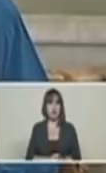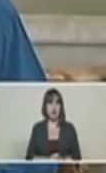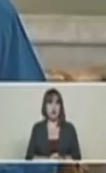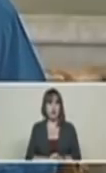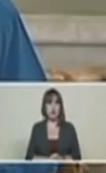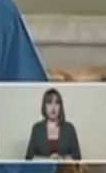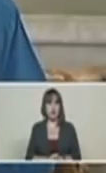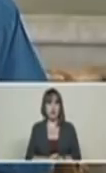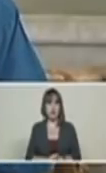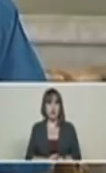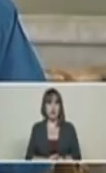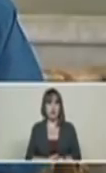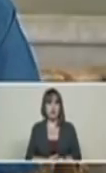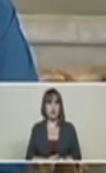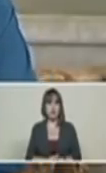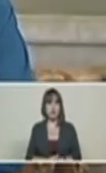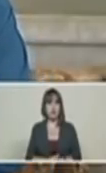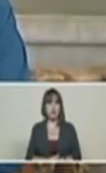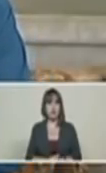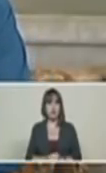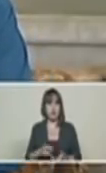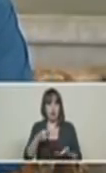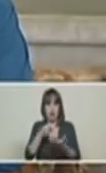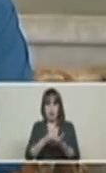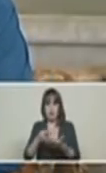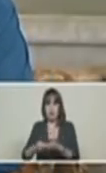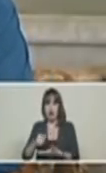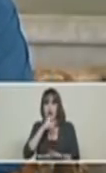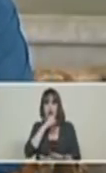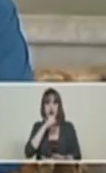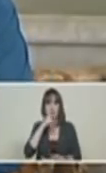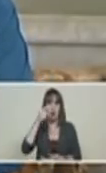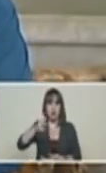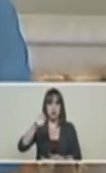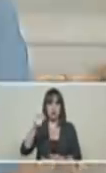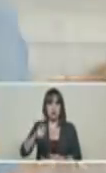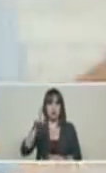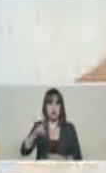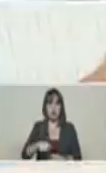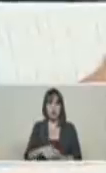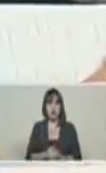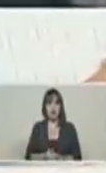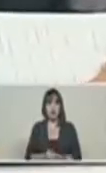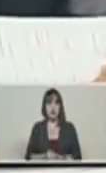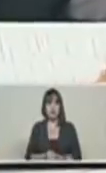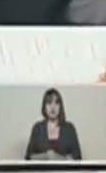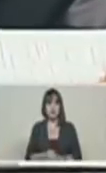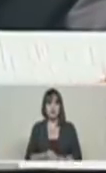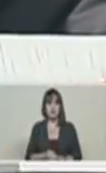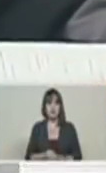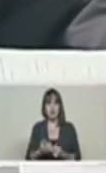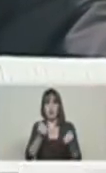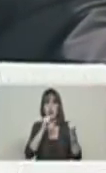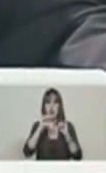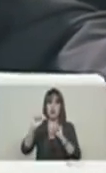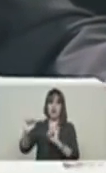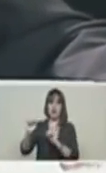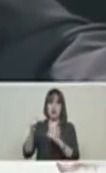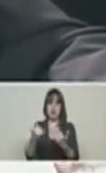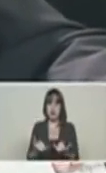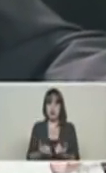pensionados. Esto tiene una visión de estabilidad, de defensa y de largo